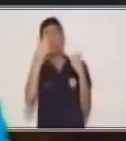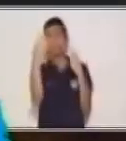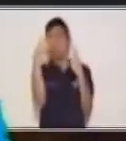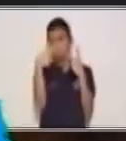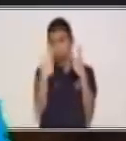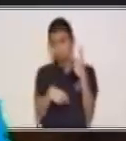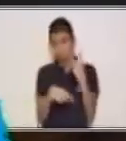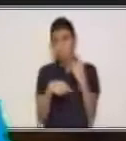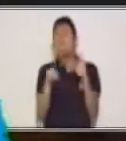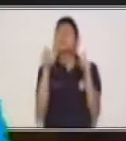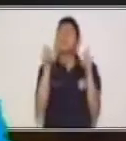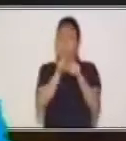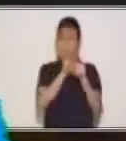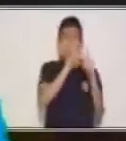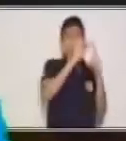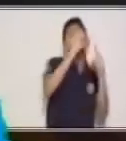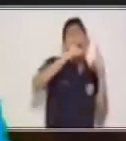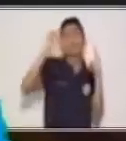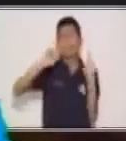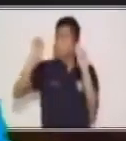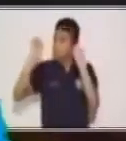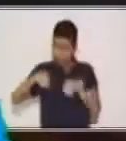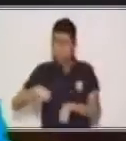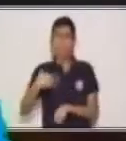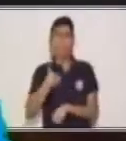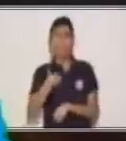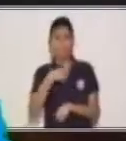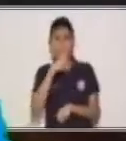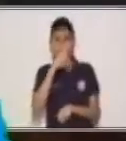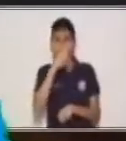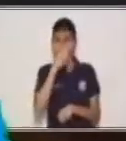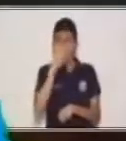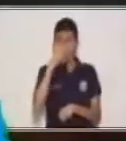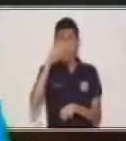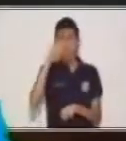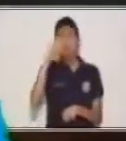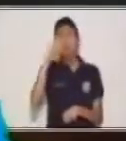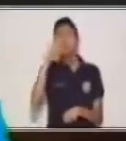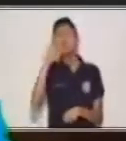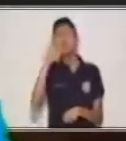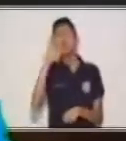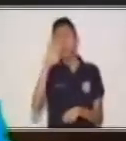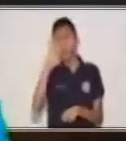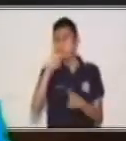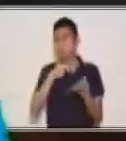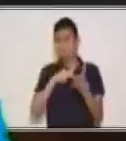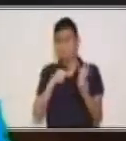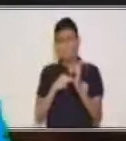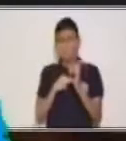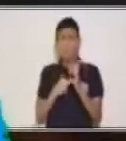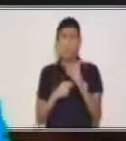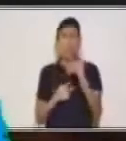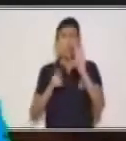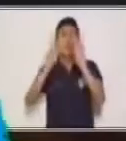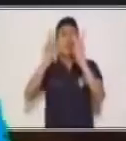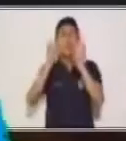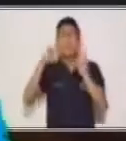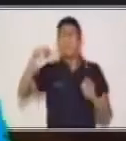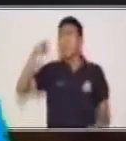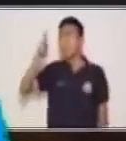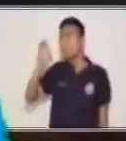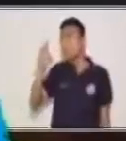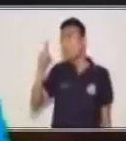la oración puede tener pronombres. Con respecto al núcleo del otro lado, que sería del predicado,